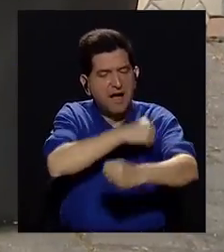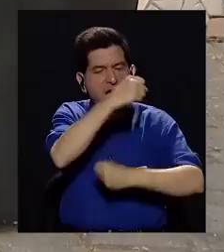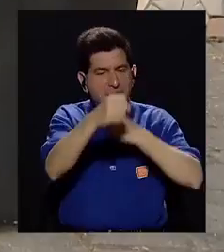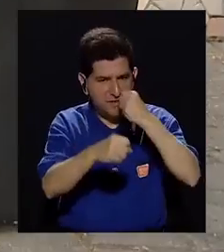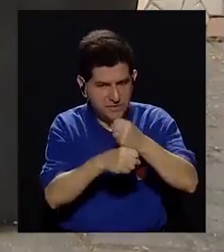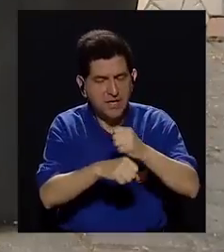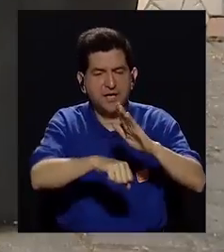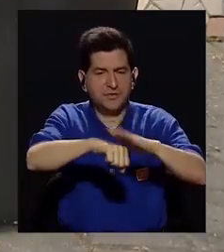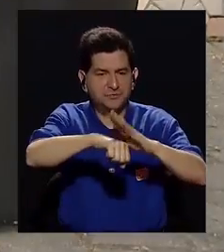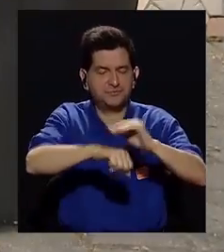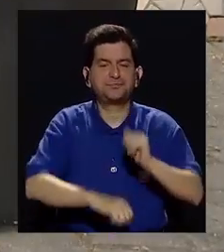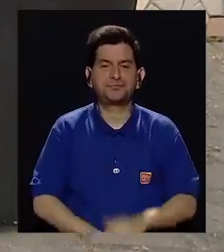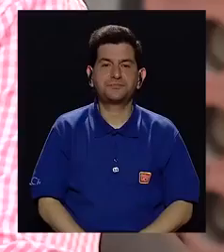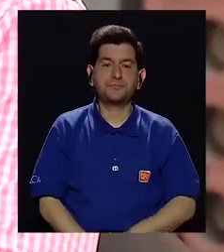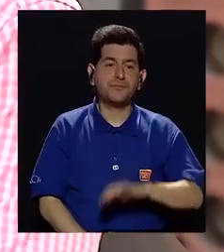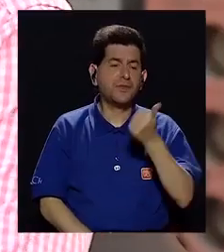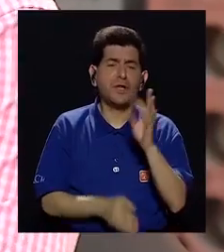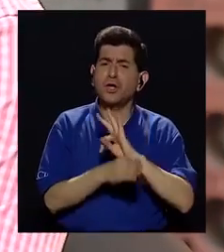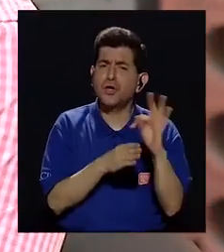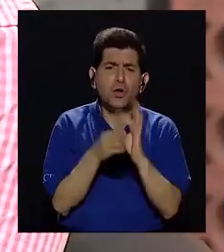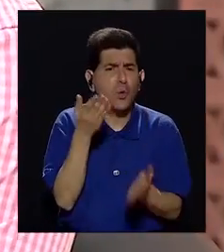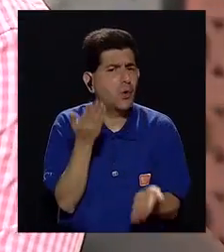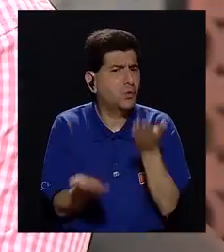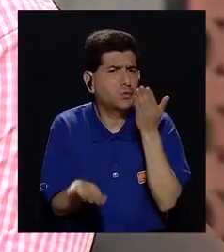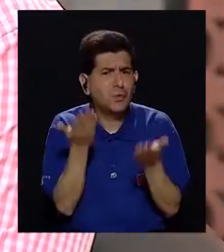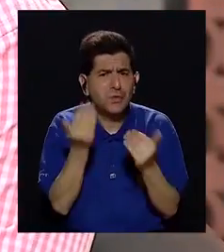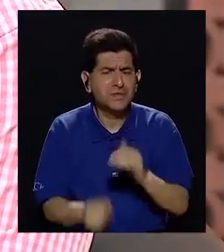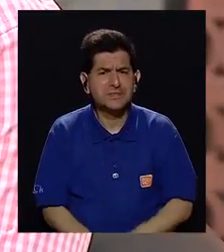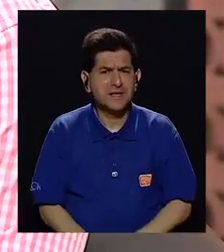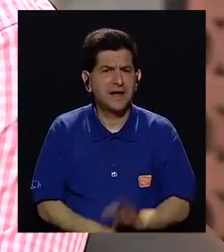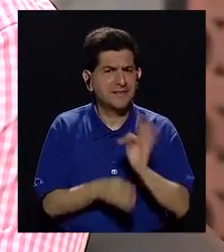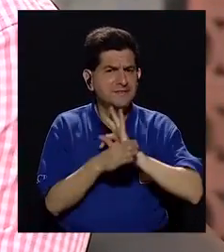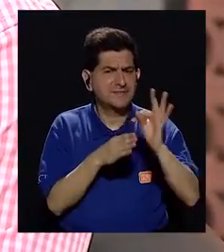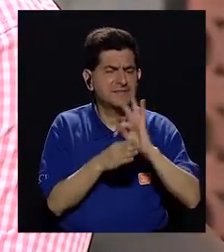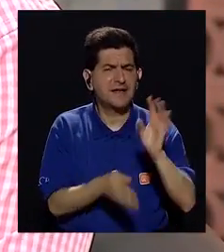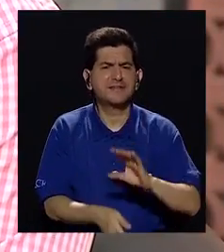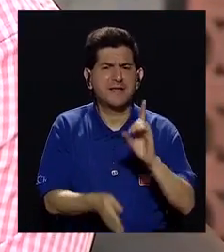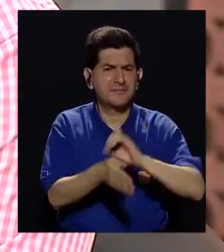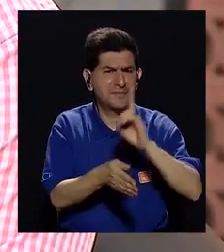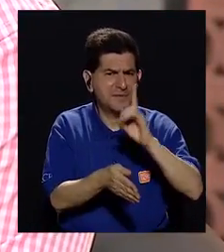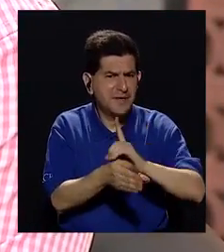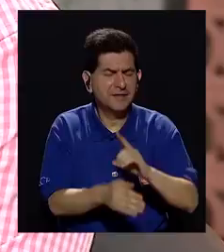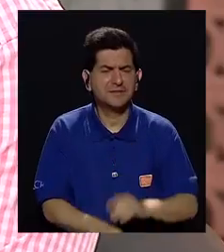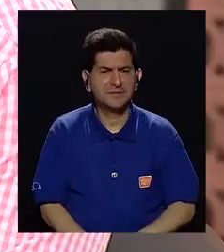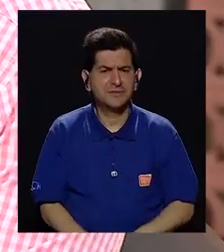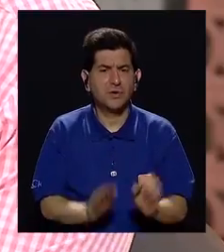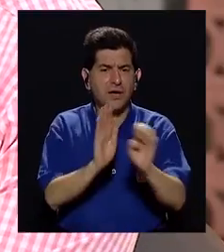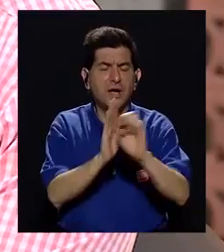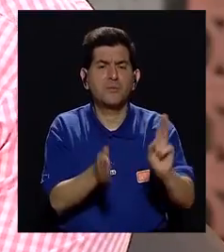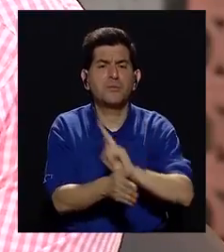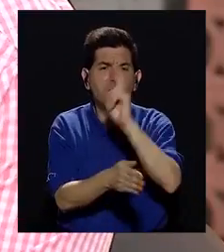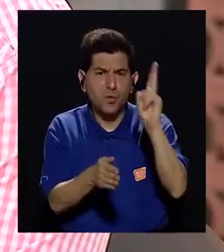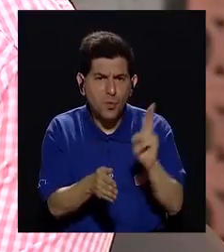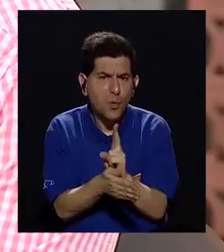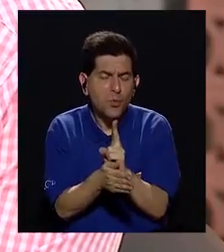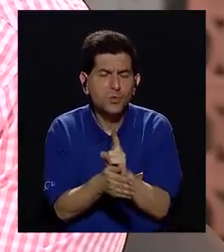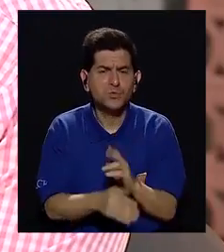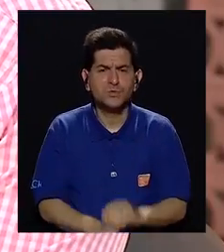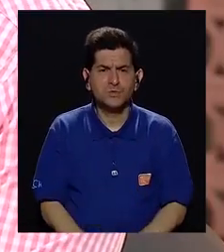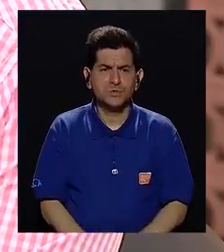años. ¿Y otros tratamientos, doctor, aparte del tratamiento médico, como lo que es el uso